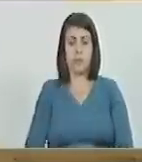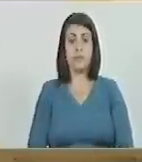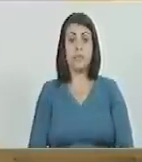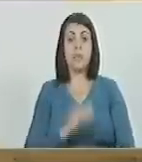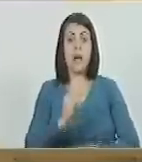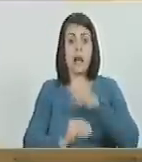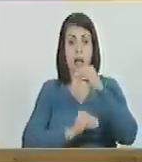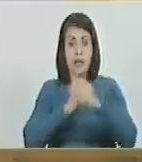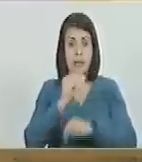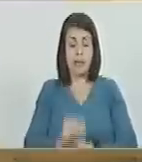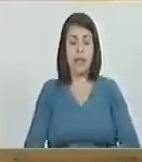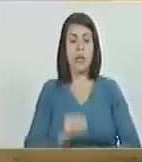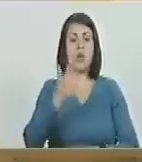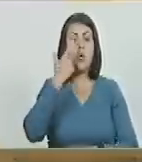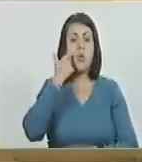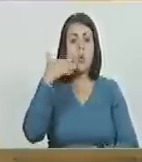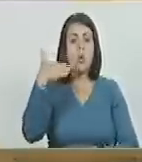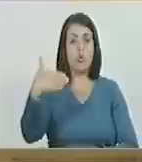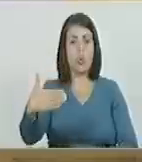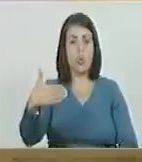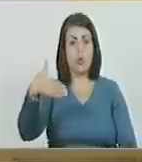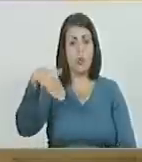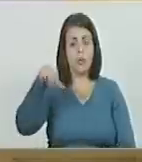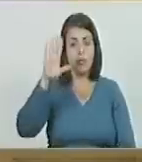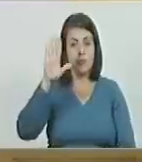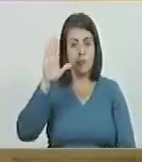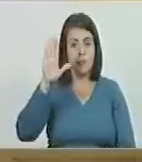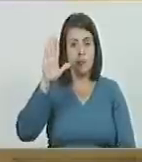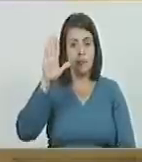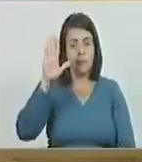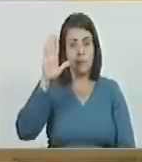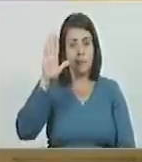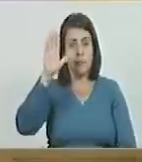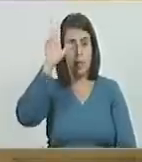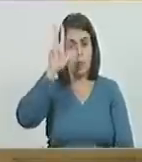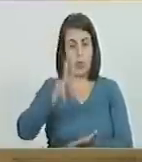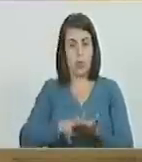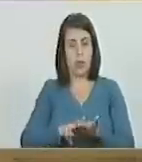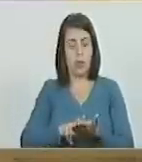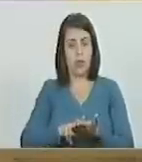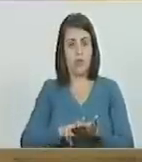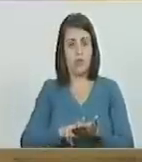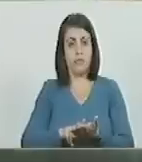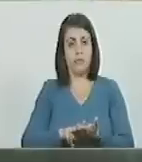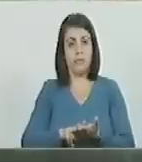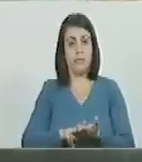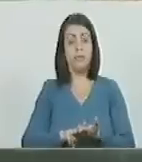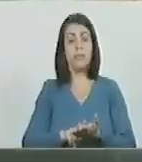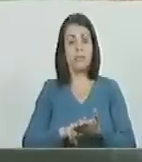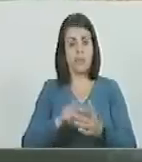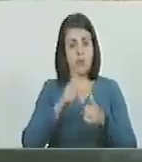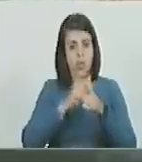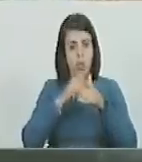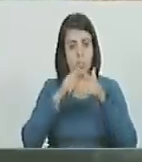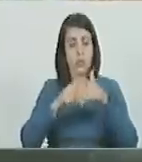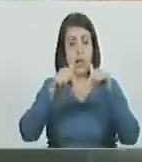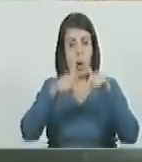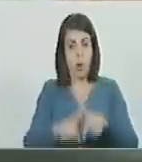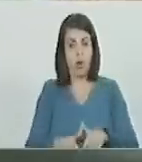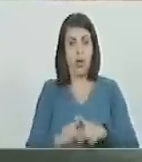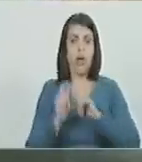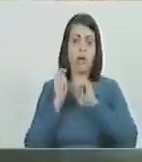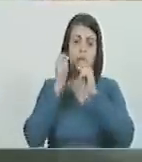Venezuela, sírvanse manifestarlo con la señal de costumbre. Queda aprobado. En consecuencia, se